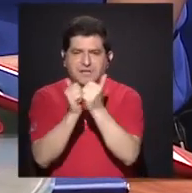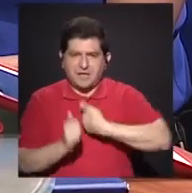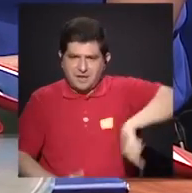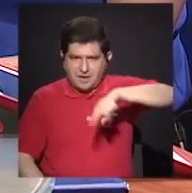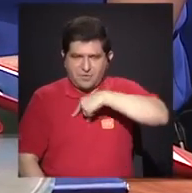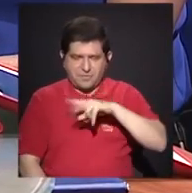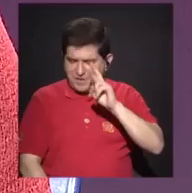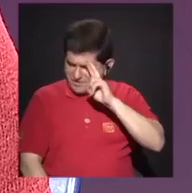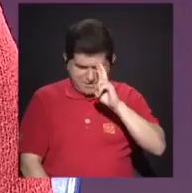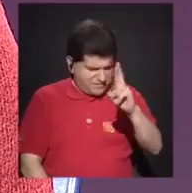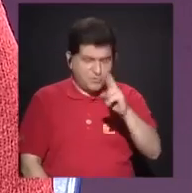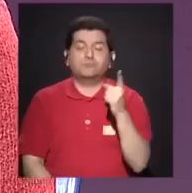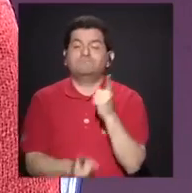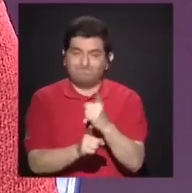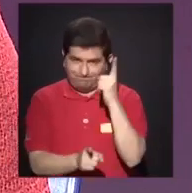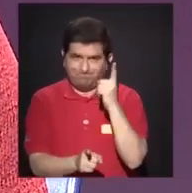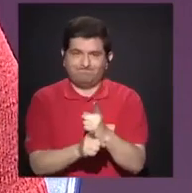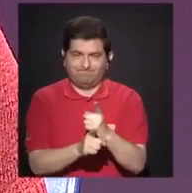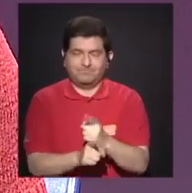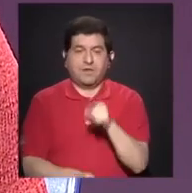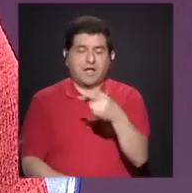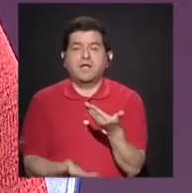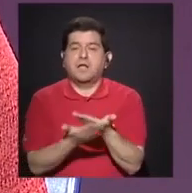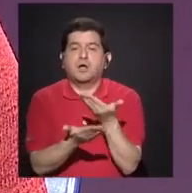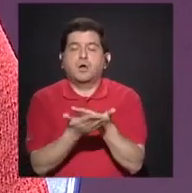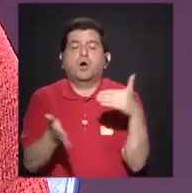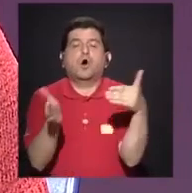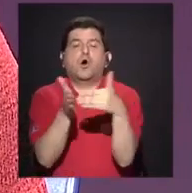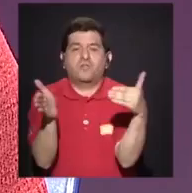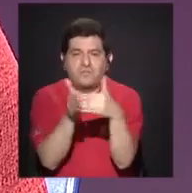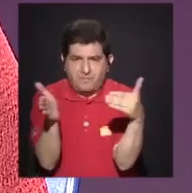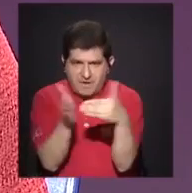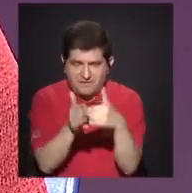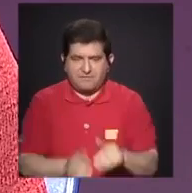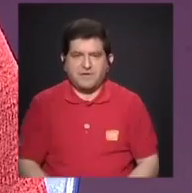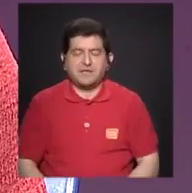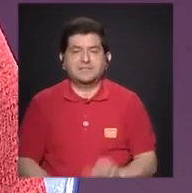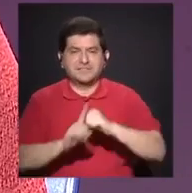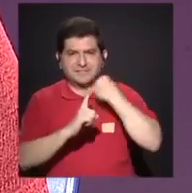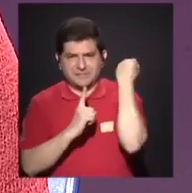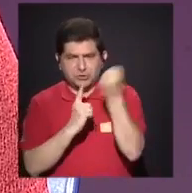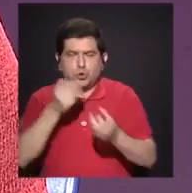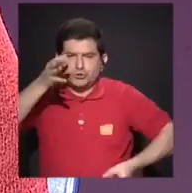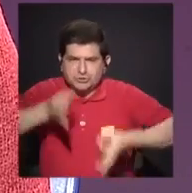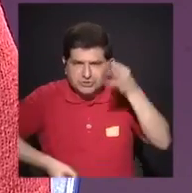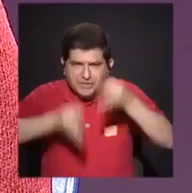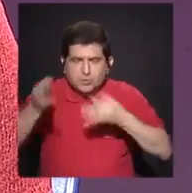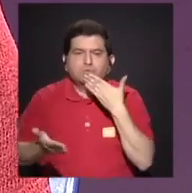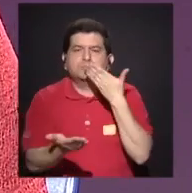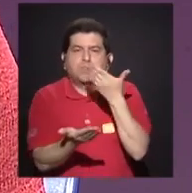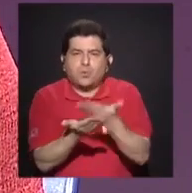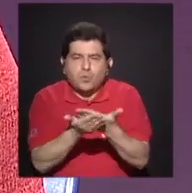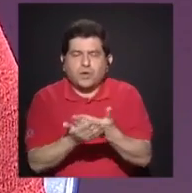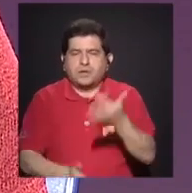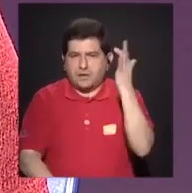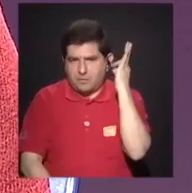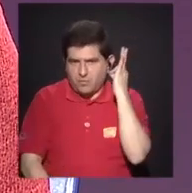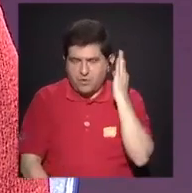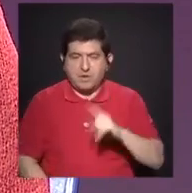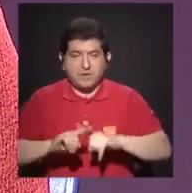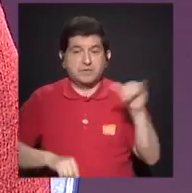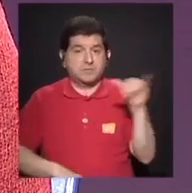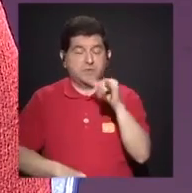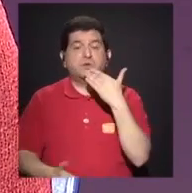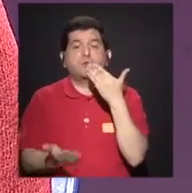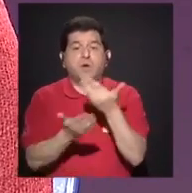acompañado con Irreverencias. Efectivamente, ellas nos han demostrado una vez más que una sociedad más justa es buena para las mujeres, pero